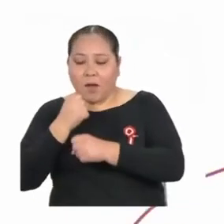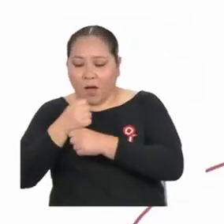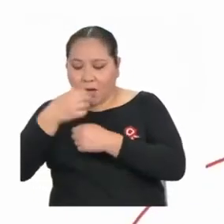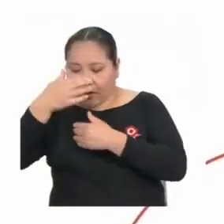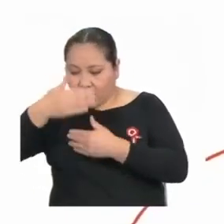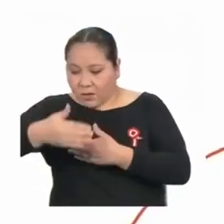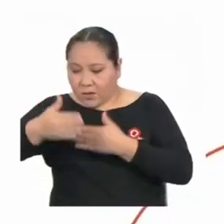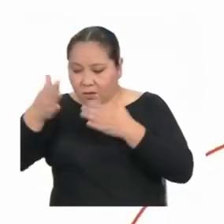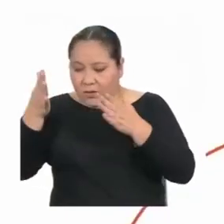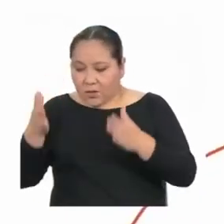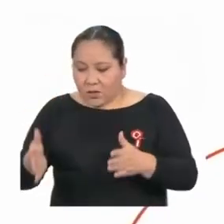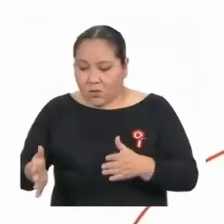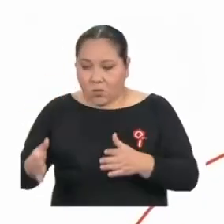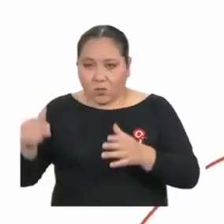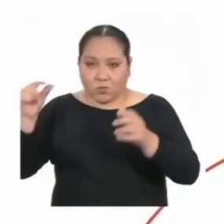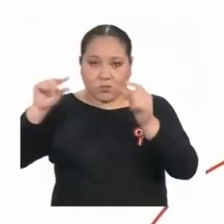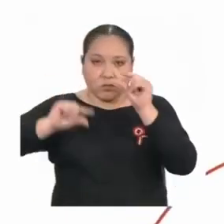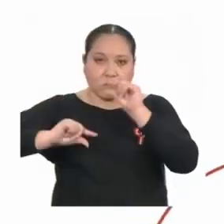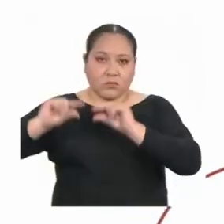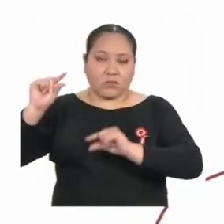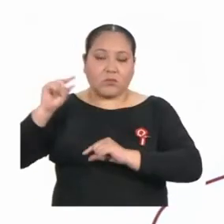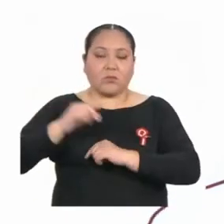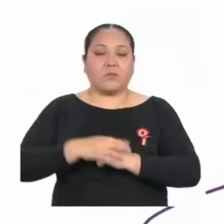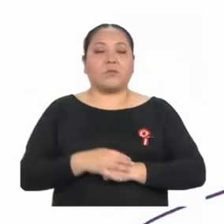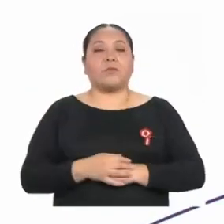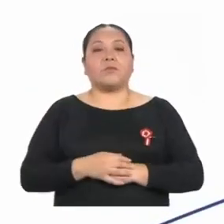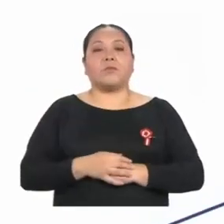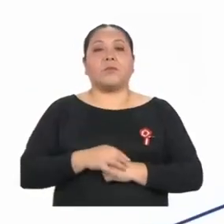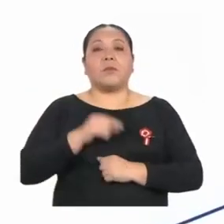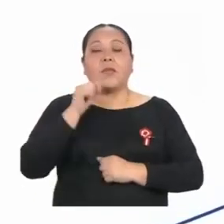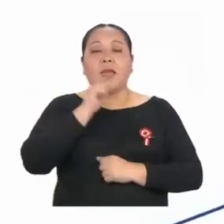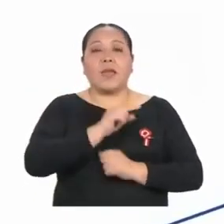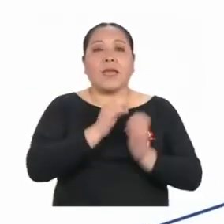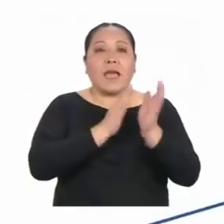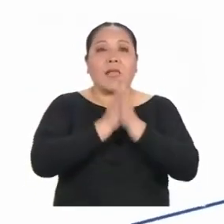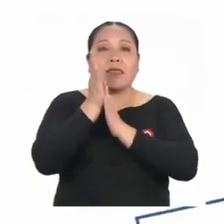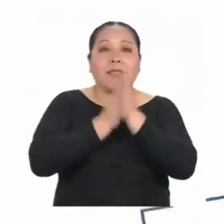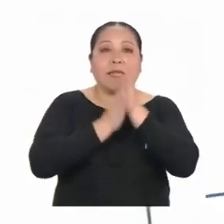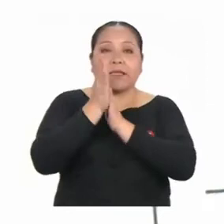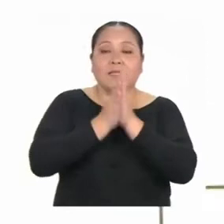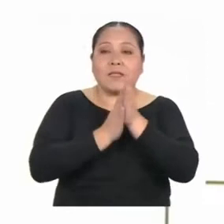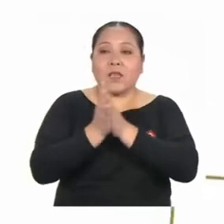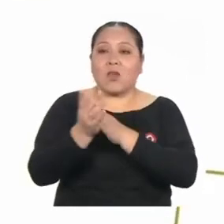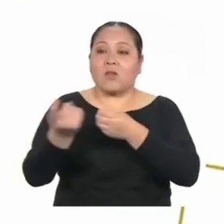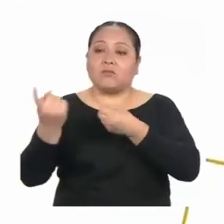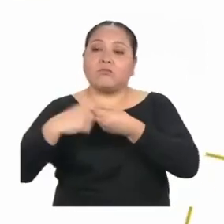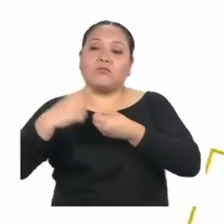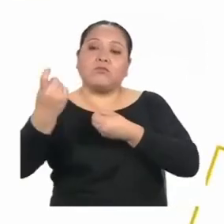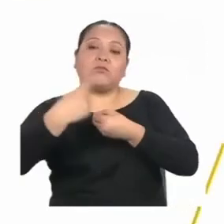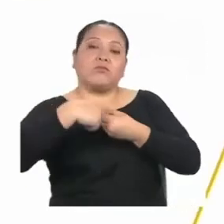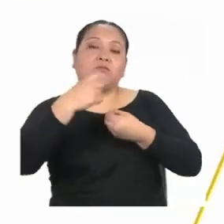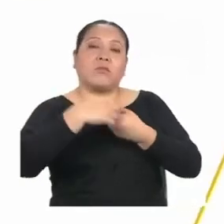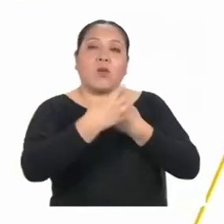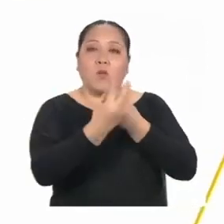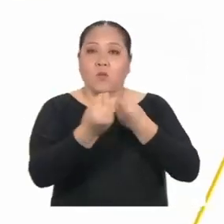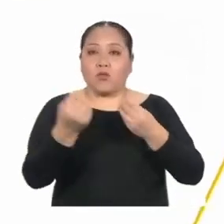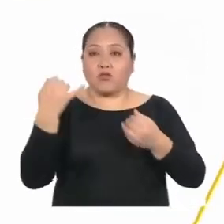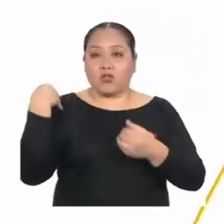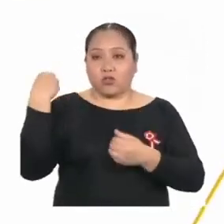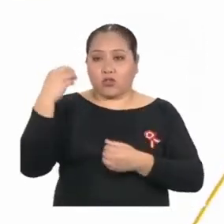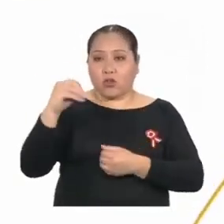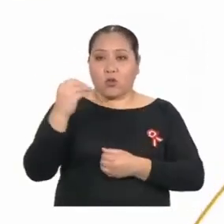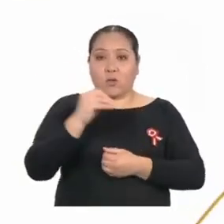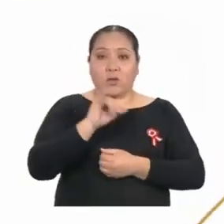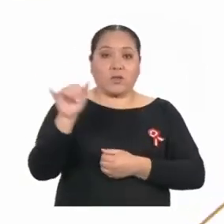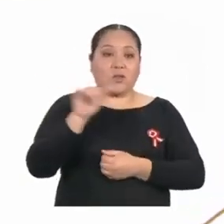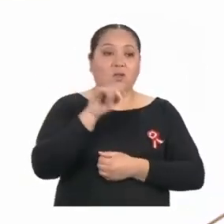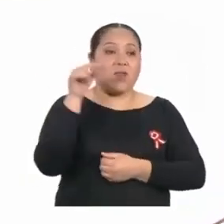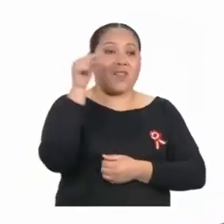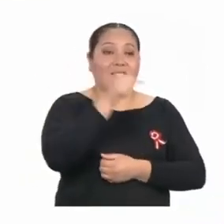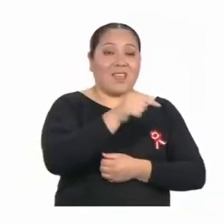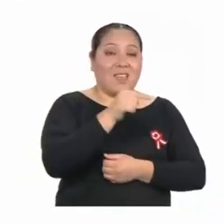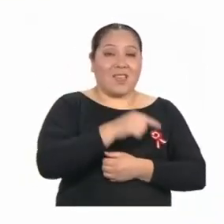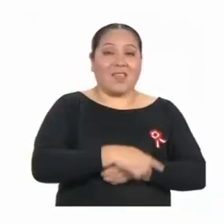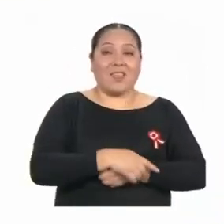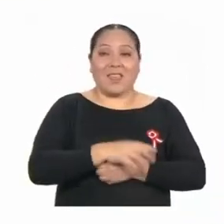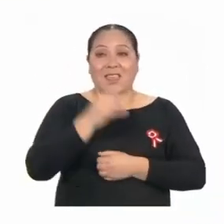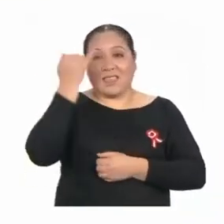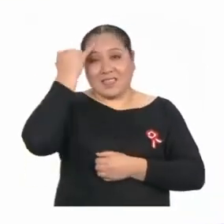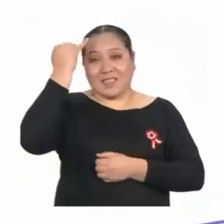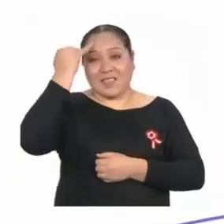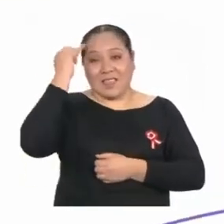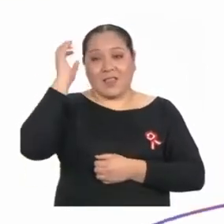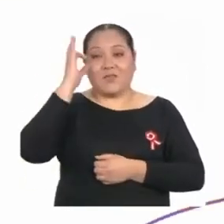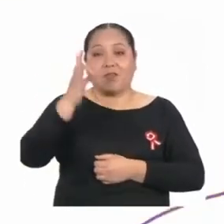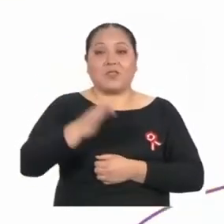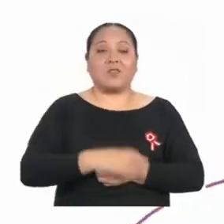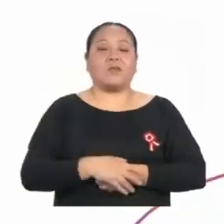el subtema tiene que ver con el deseo de involucrar a más jóvenes, como ella, en estas ideas del futuro.